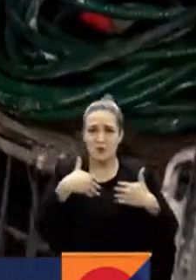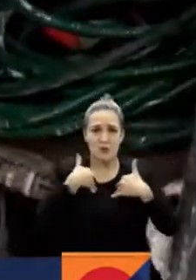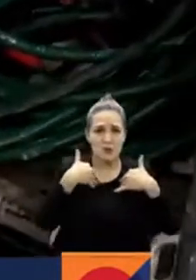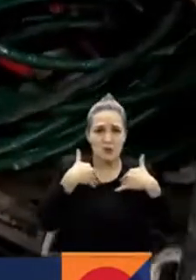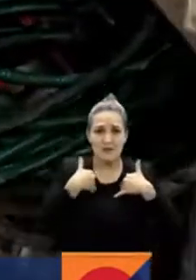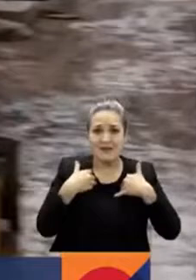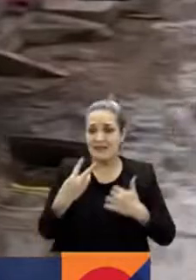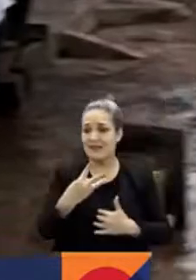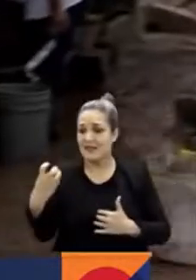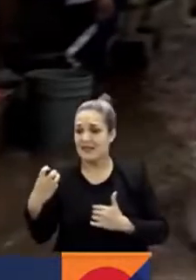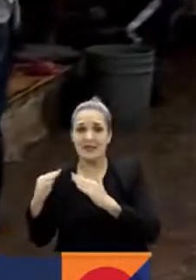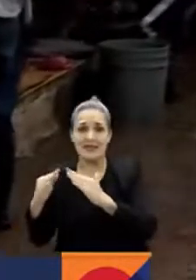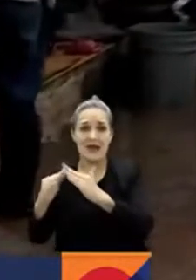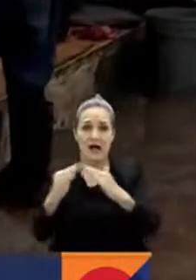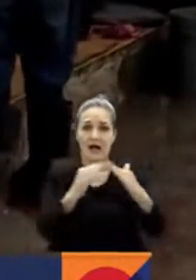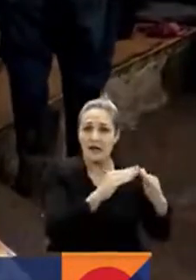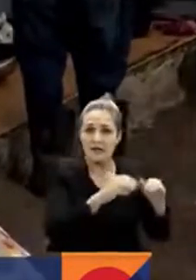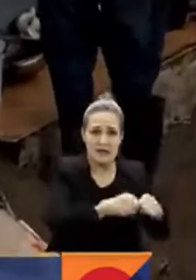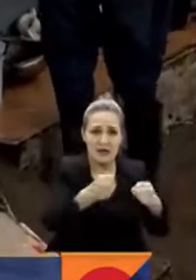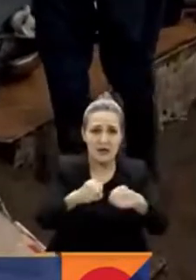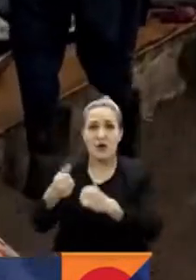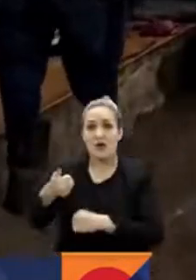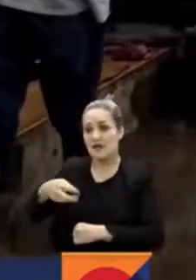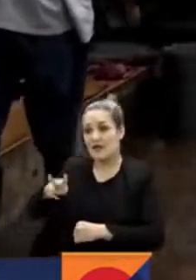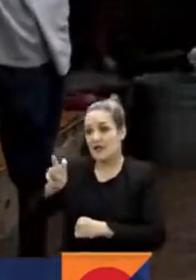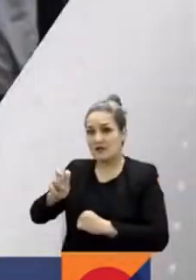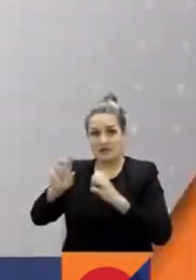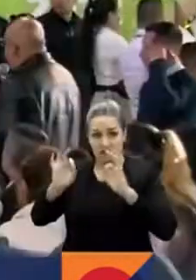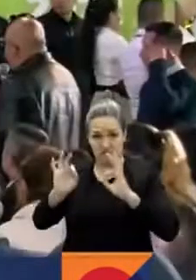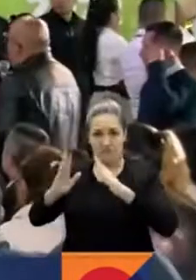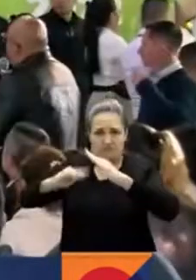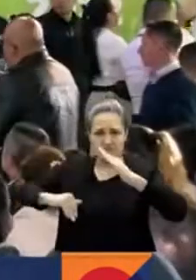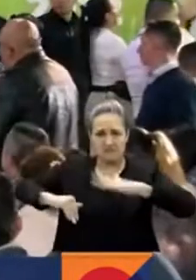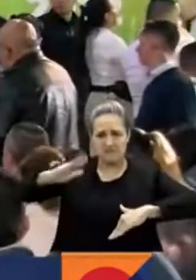con daños. 17 viviendas se cayeron por derrumbes.